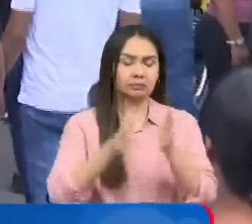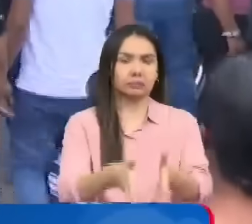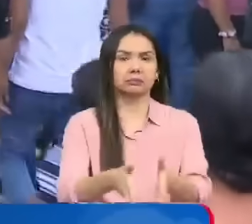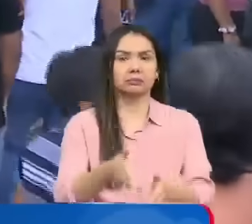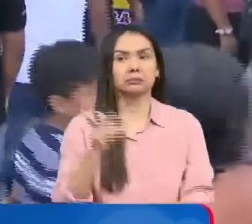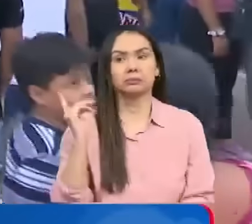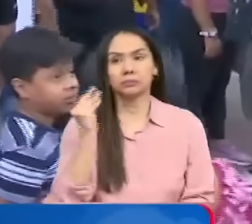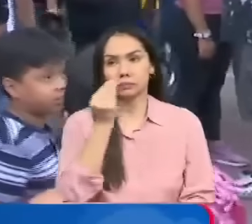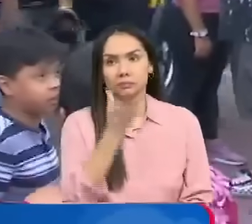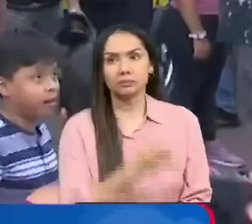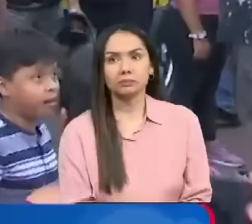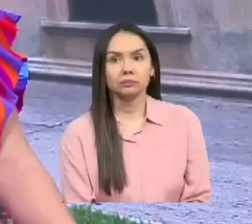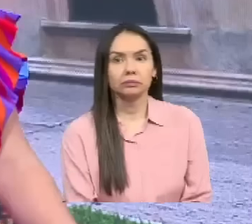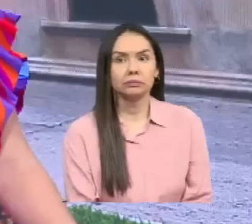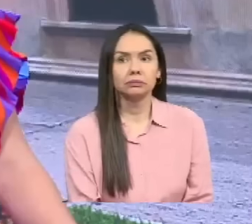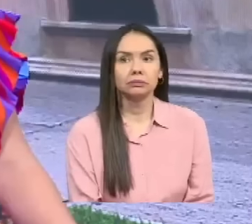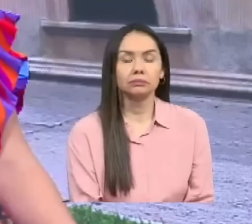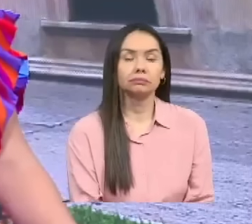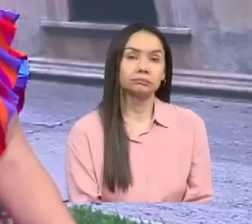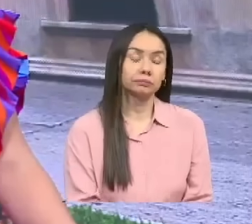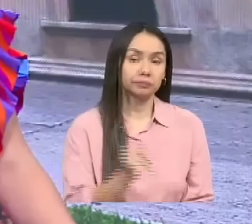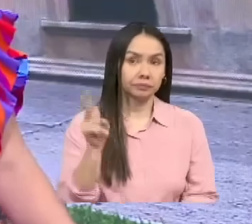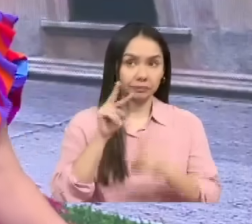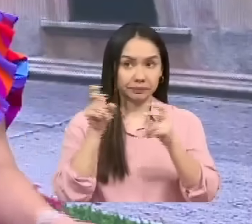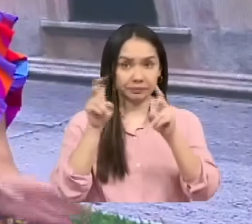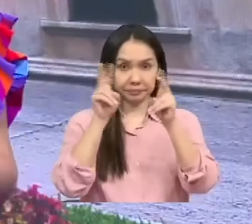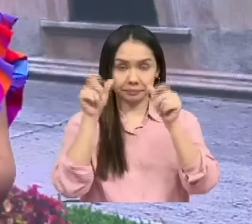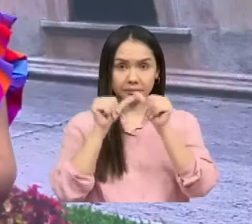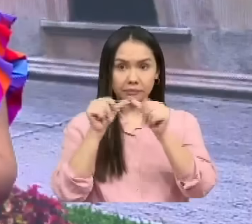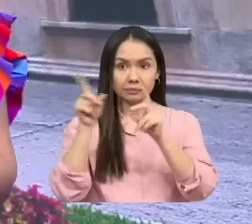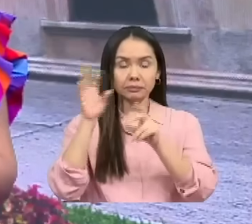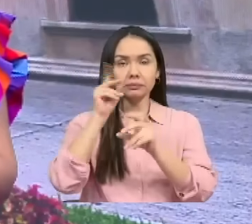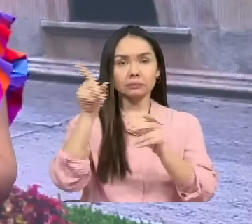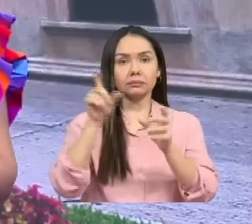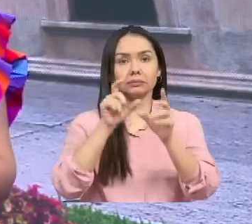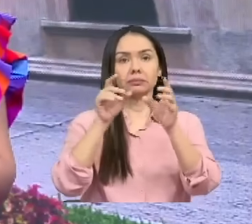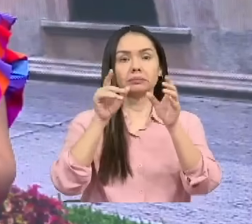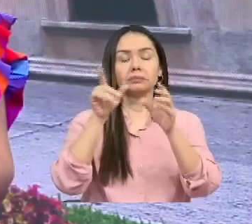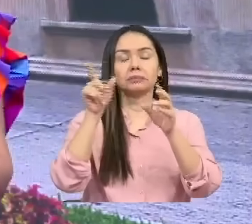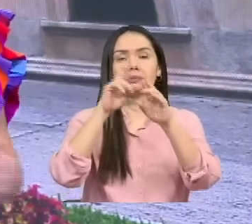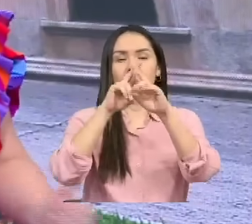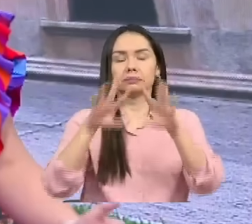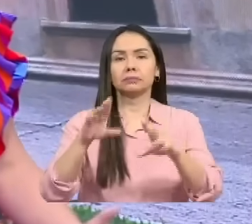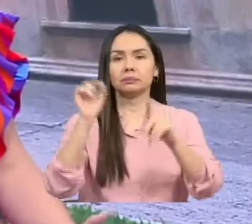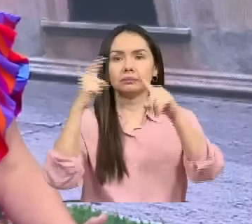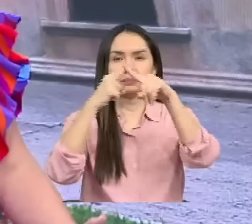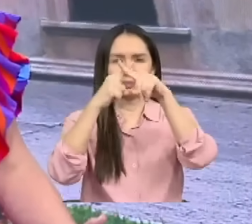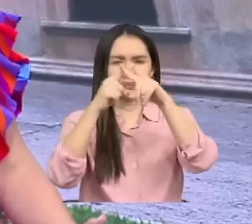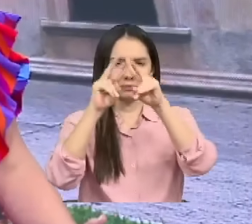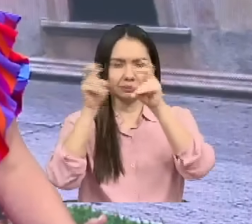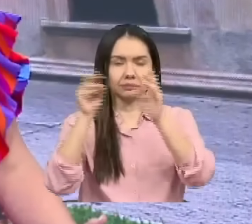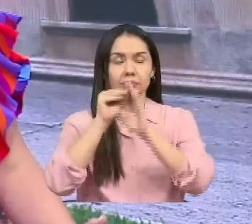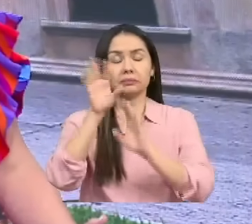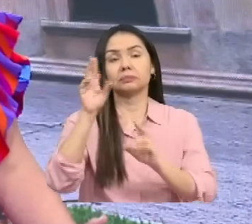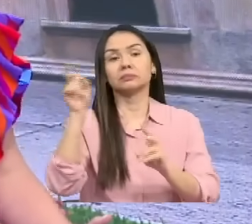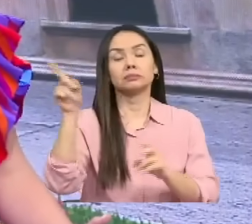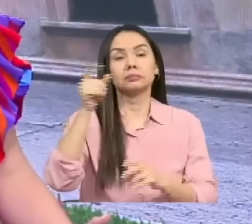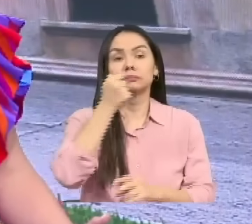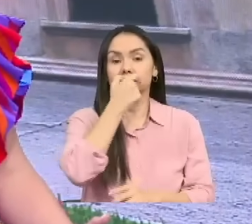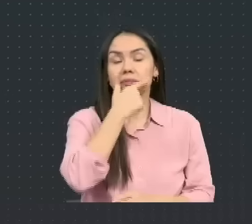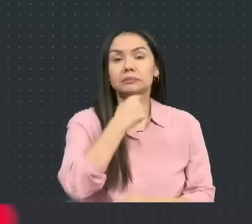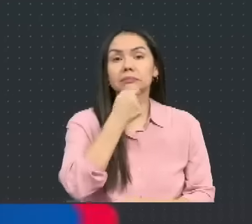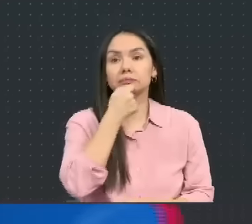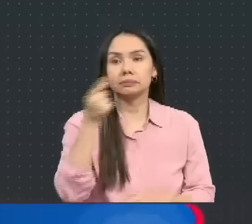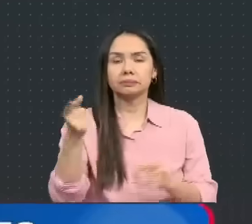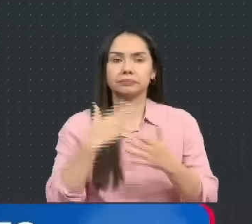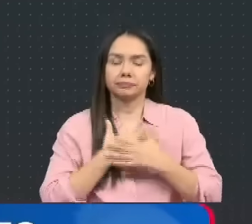Guatevisión, Elmer Vargas. Y en seguimiento a este tema, por medio de su cuenta en la red social X, el presidente de la República, Bernardo Arévalo,